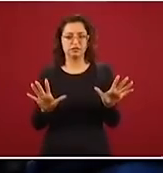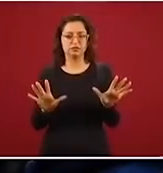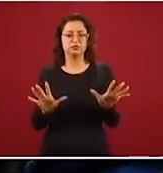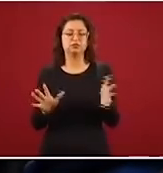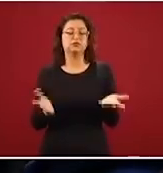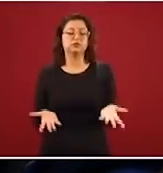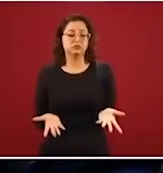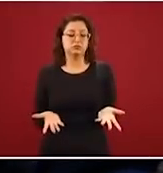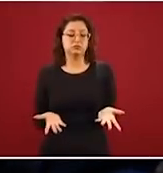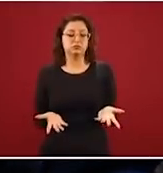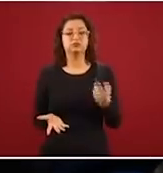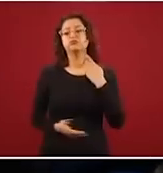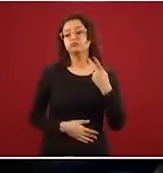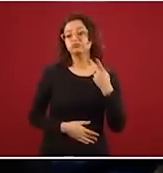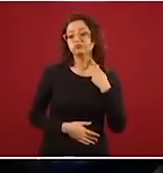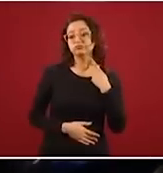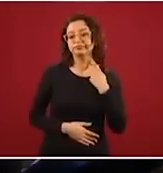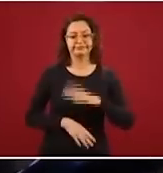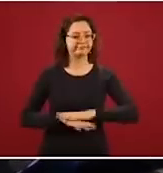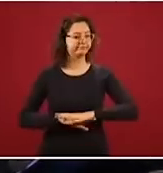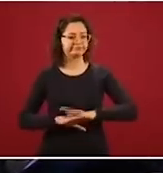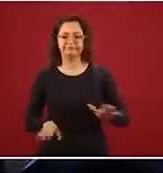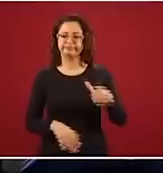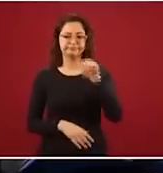en donde no son políticos,